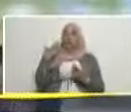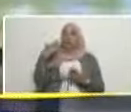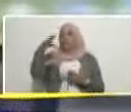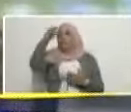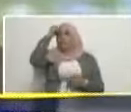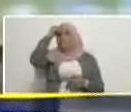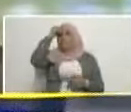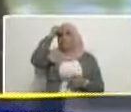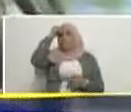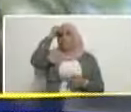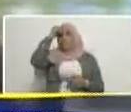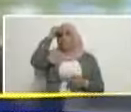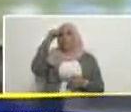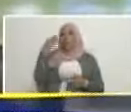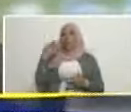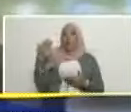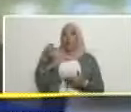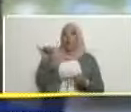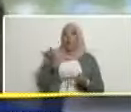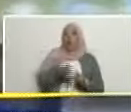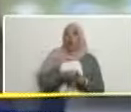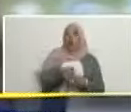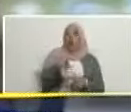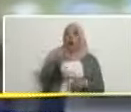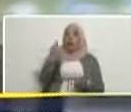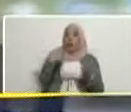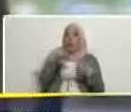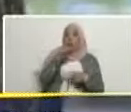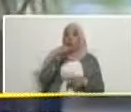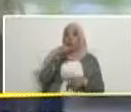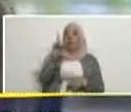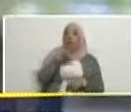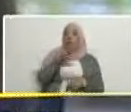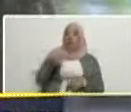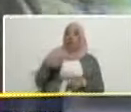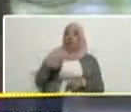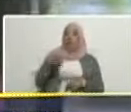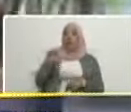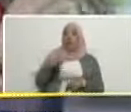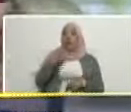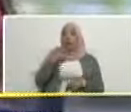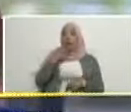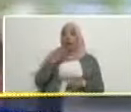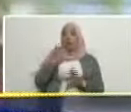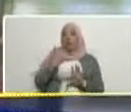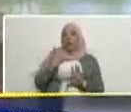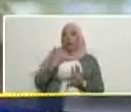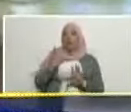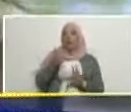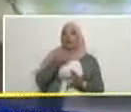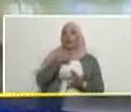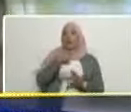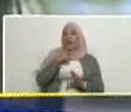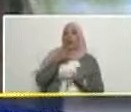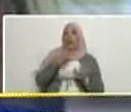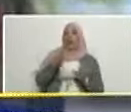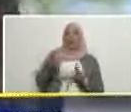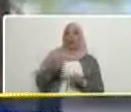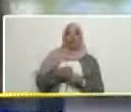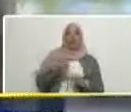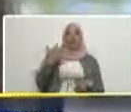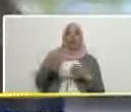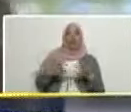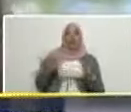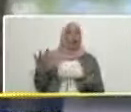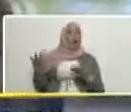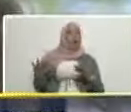que casi siempre hay un motivo para celebrar. Y nosotros decíamos, por ejemplo, ¿quién organiza la rumba? ¿Cómo organizamos la